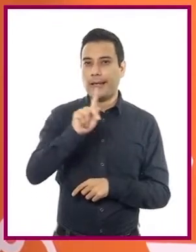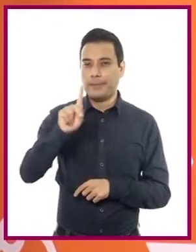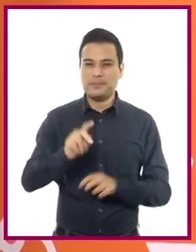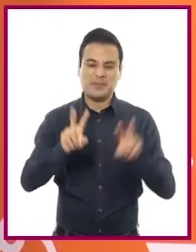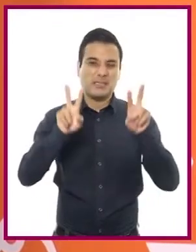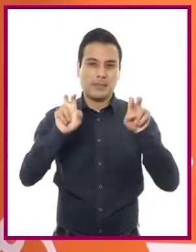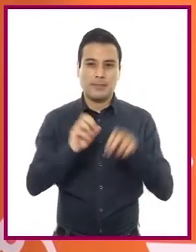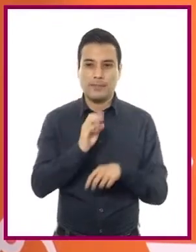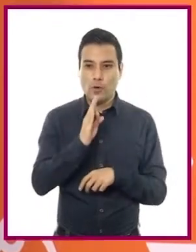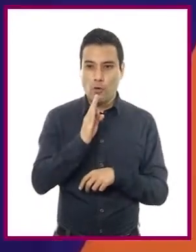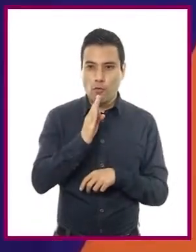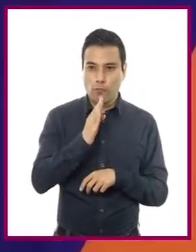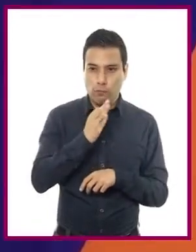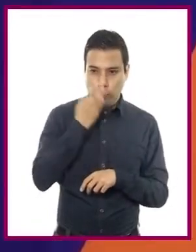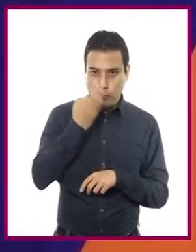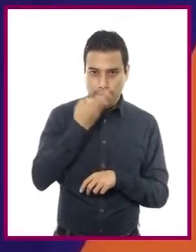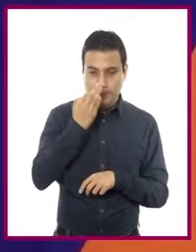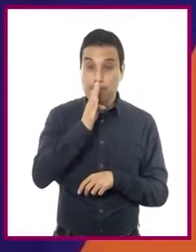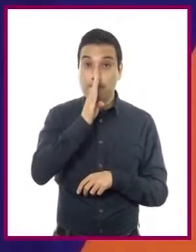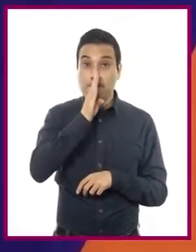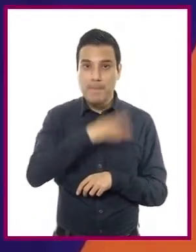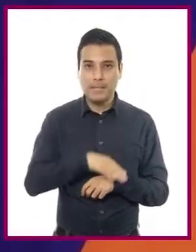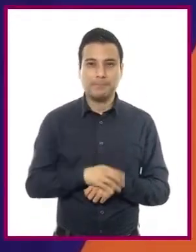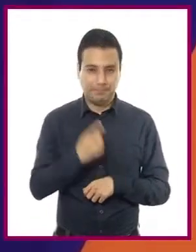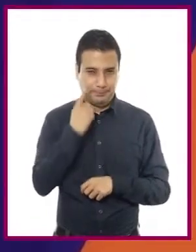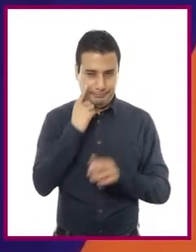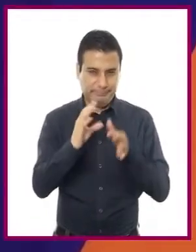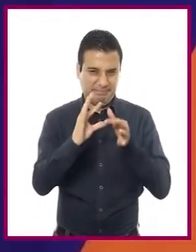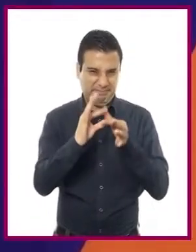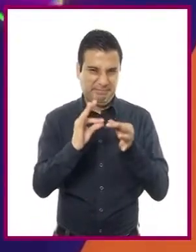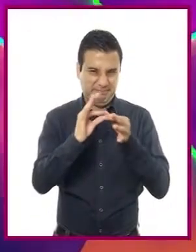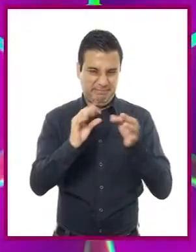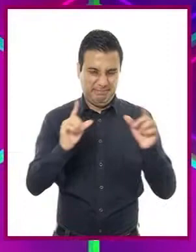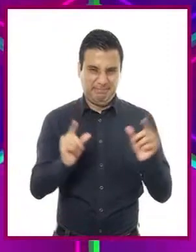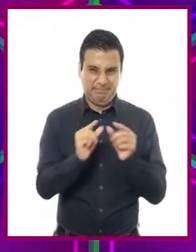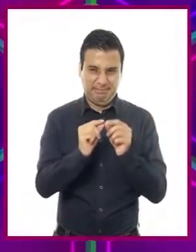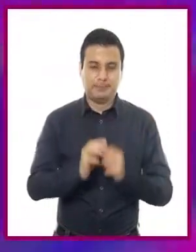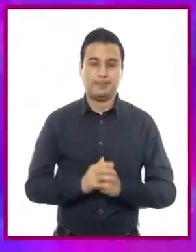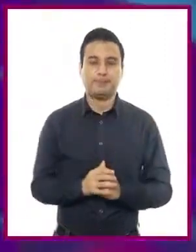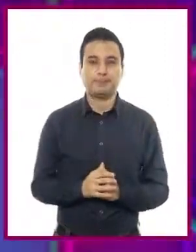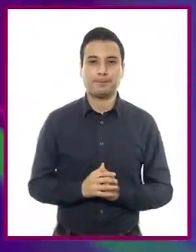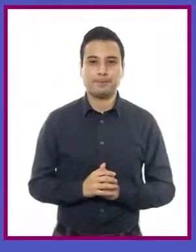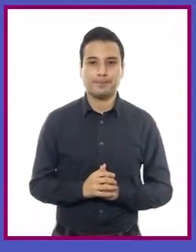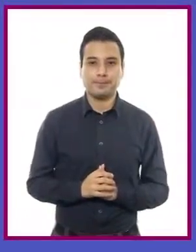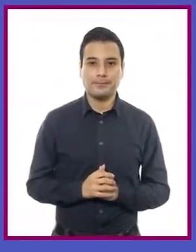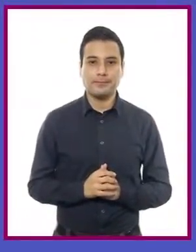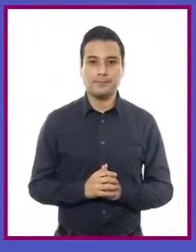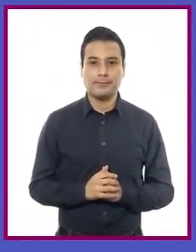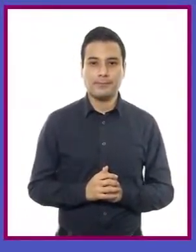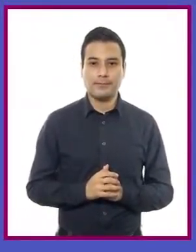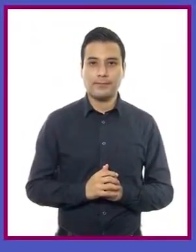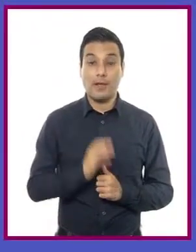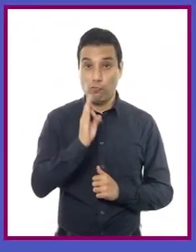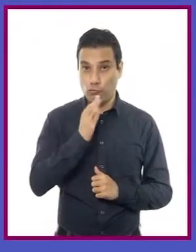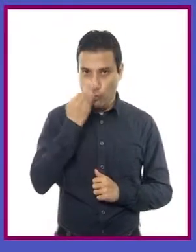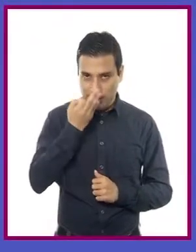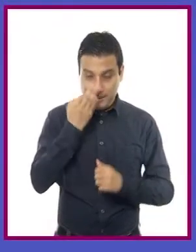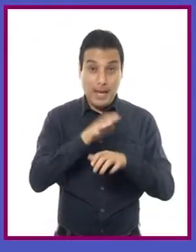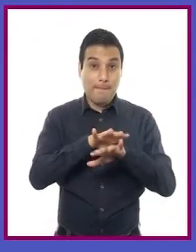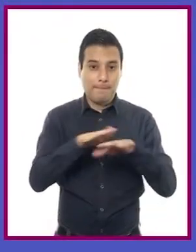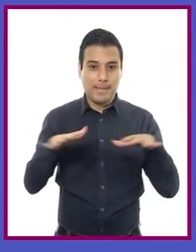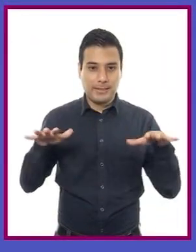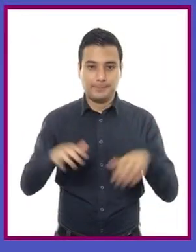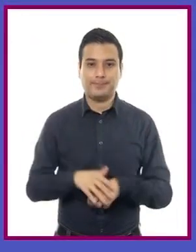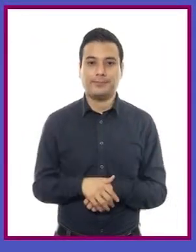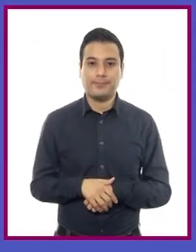flores del mar? Escuchemos un pequeño fragmento. Las flores del mar. Danza